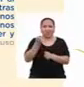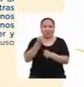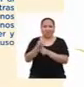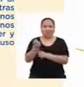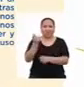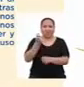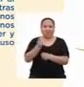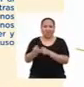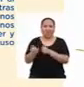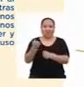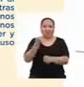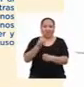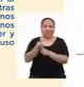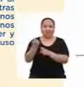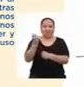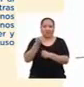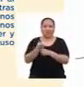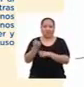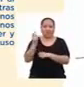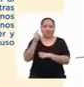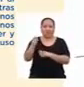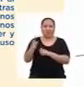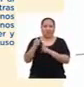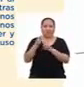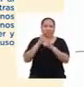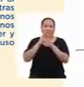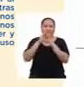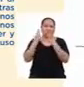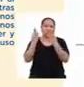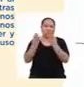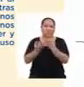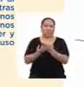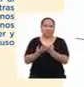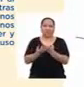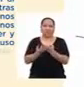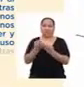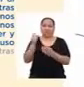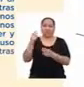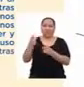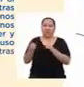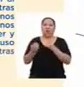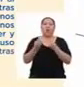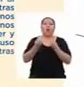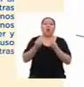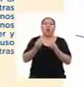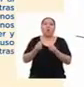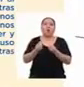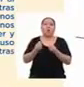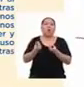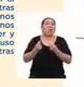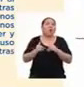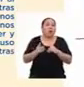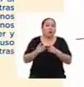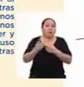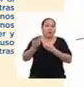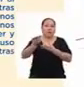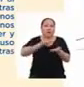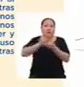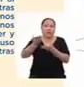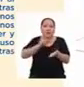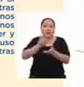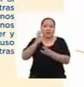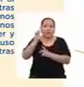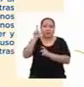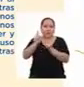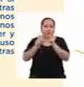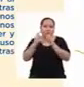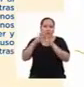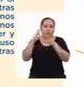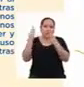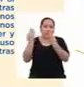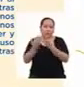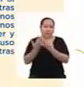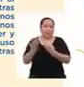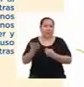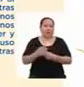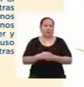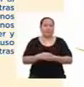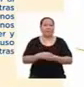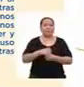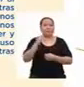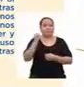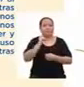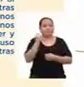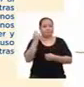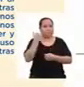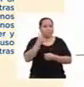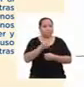y pueden incluso llegar a generar problemas al relacionarnos con nuestras familias. Bien, Rodrigo, como